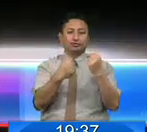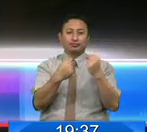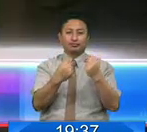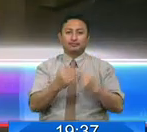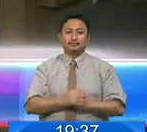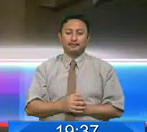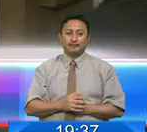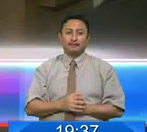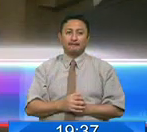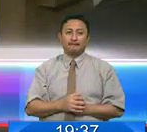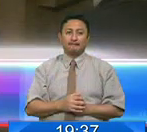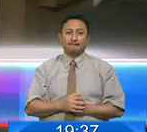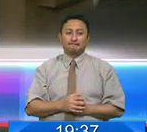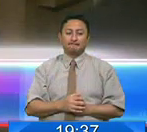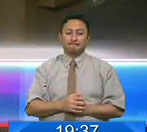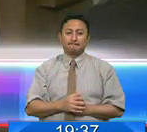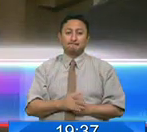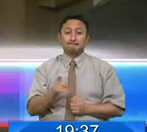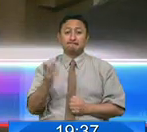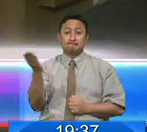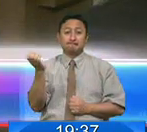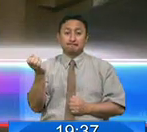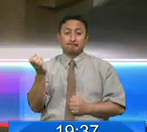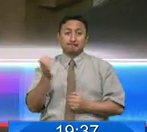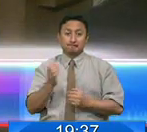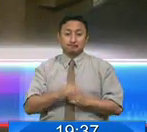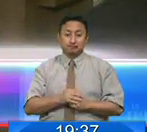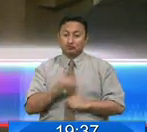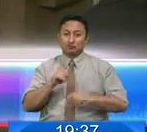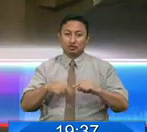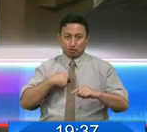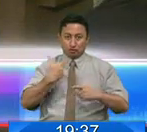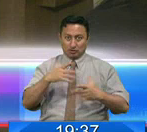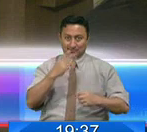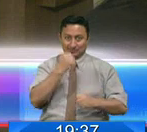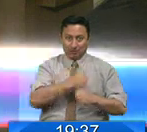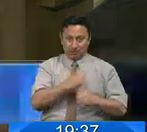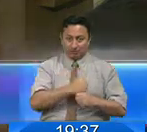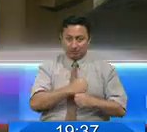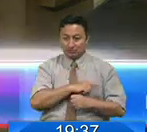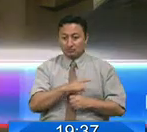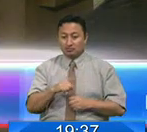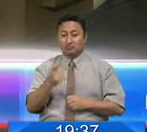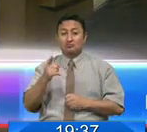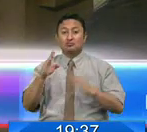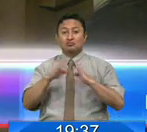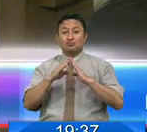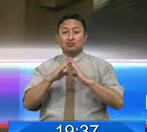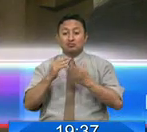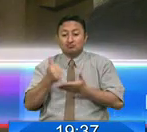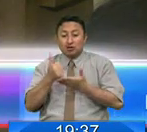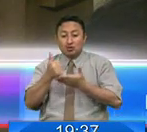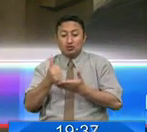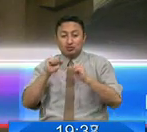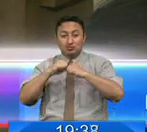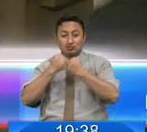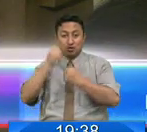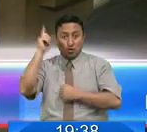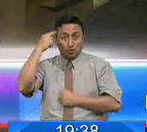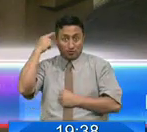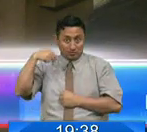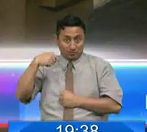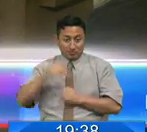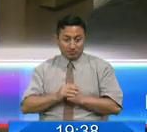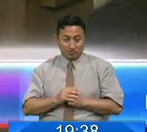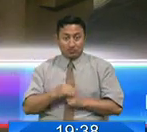no accedo al bono porque trabajo no accedo a casas de interés social gubernamentales